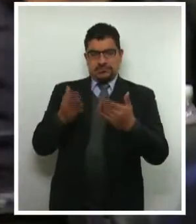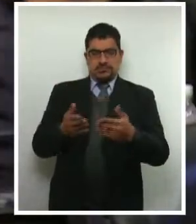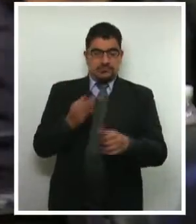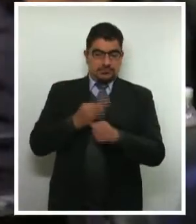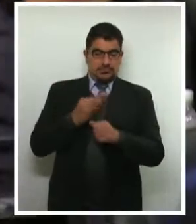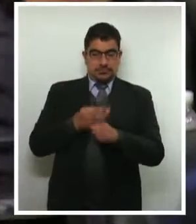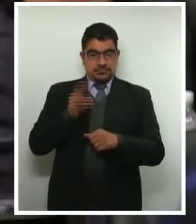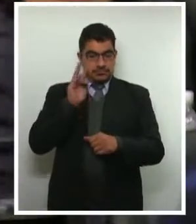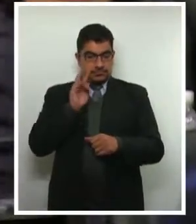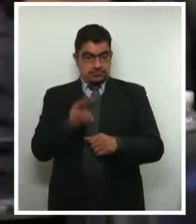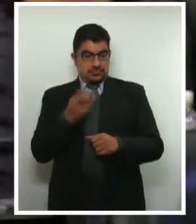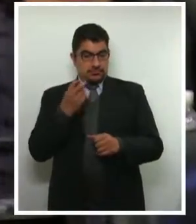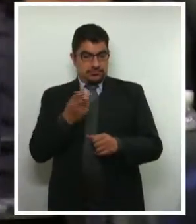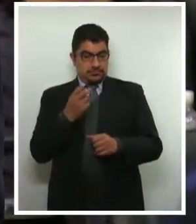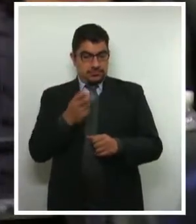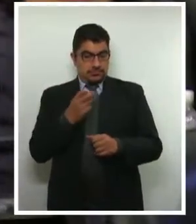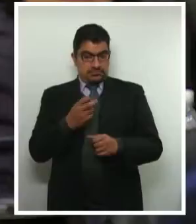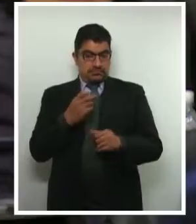concepción